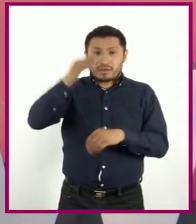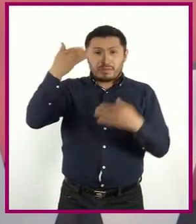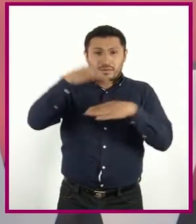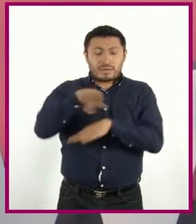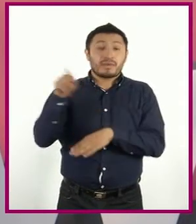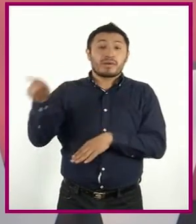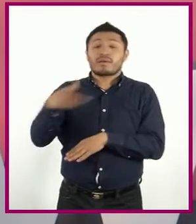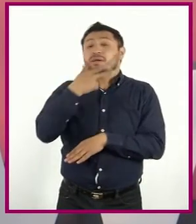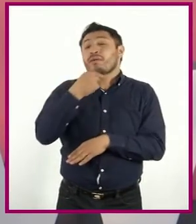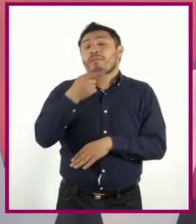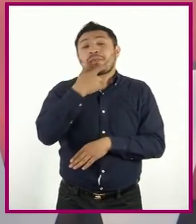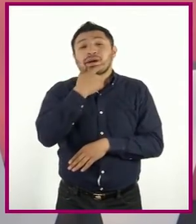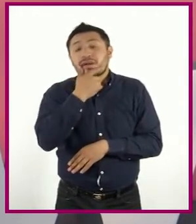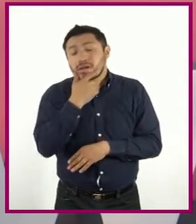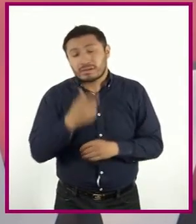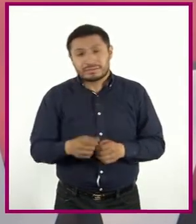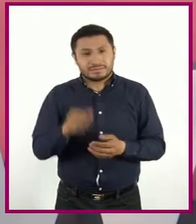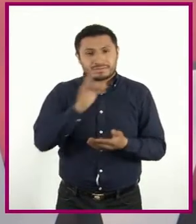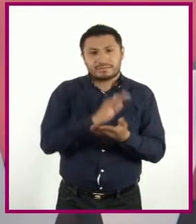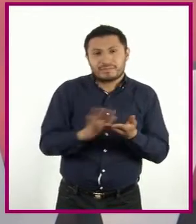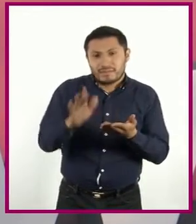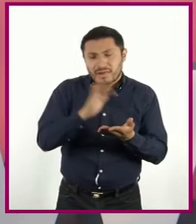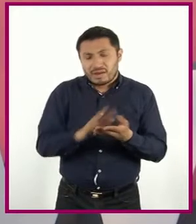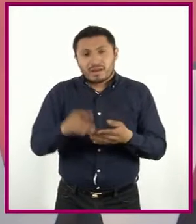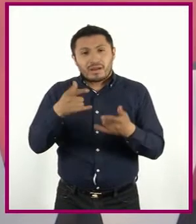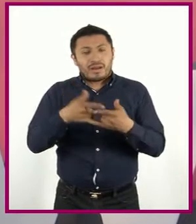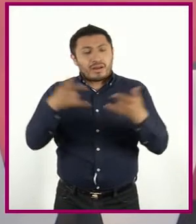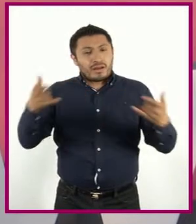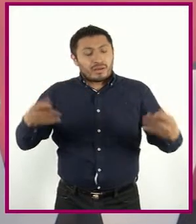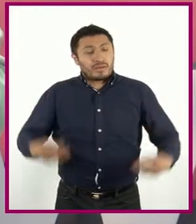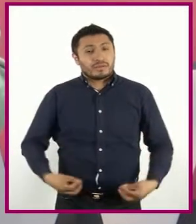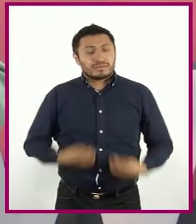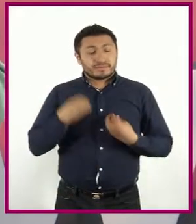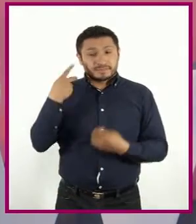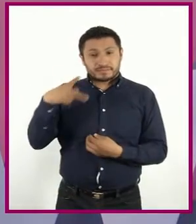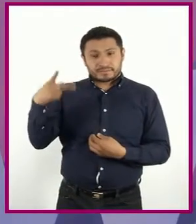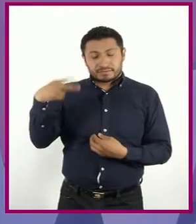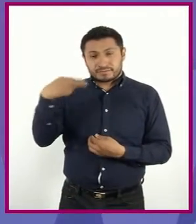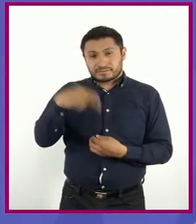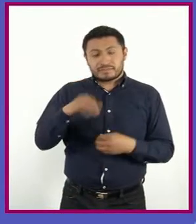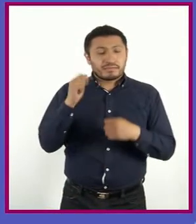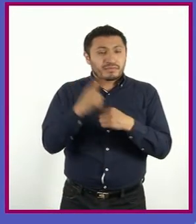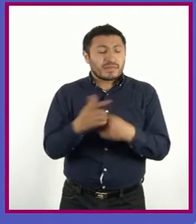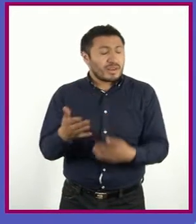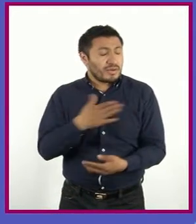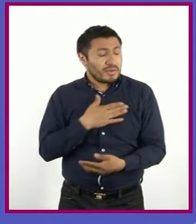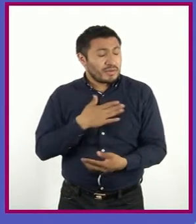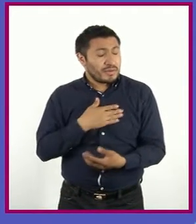escritor inglés. Leamos un fragmento de su autobiografía titulada Algo